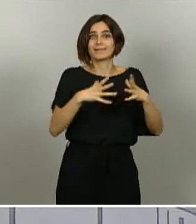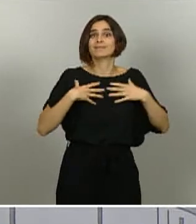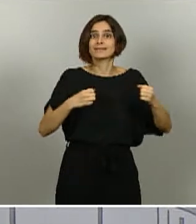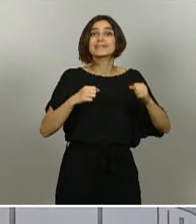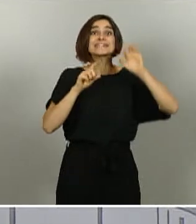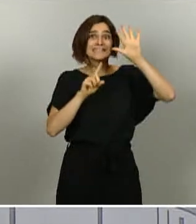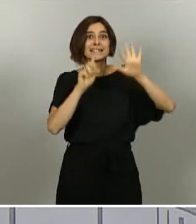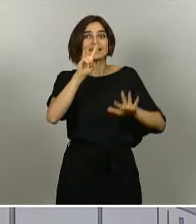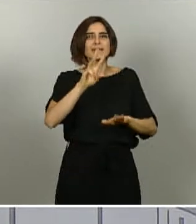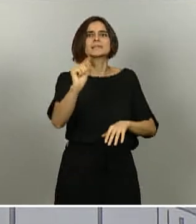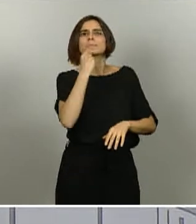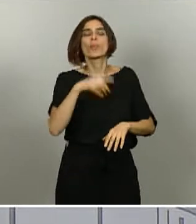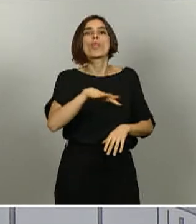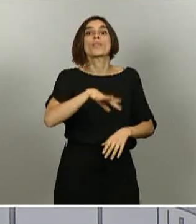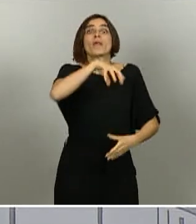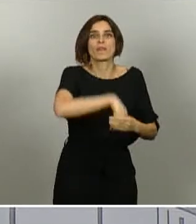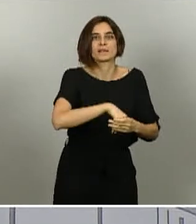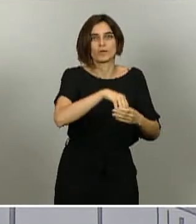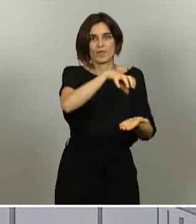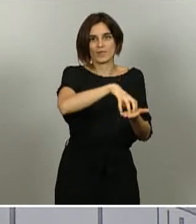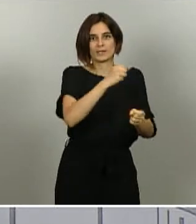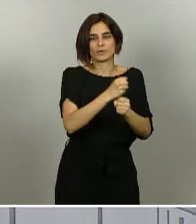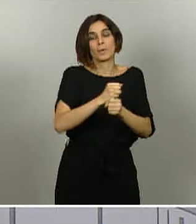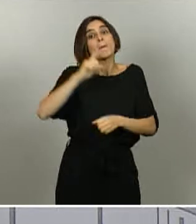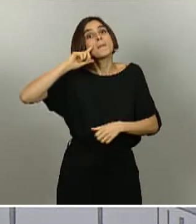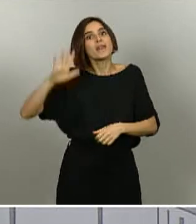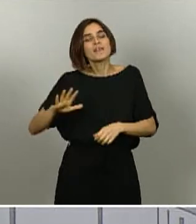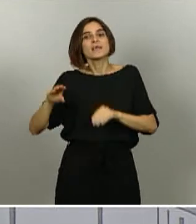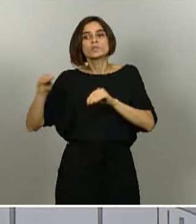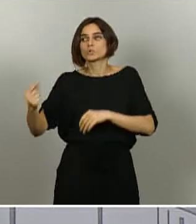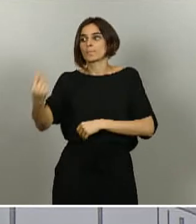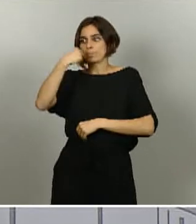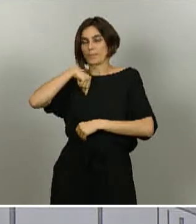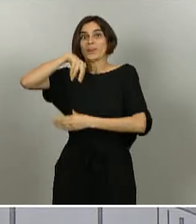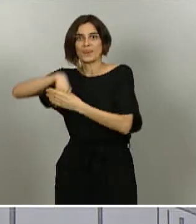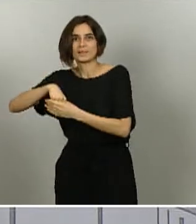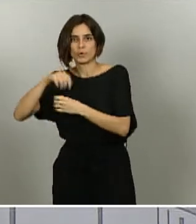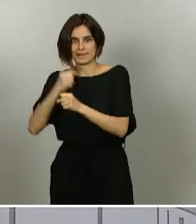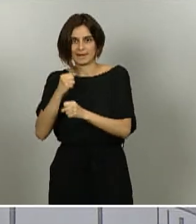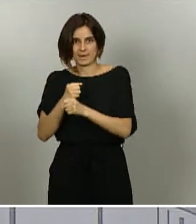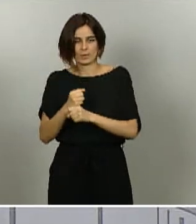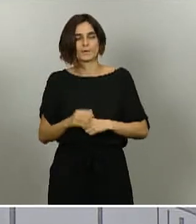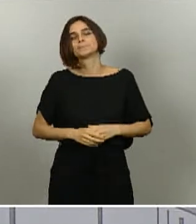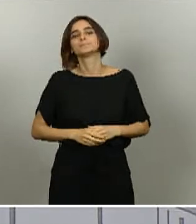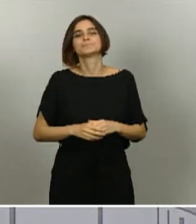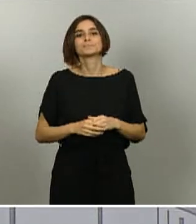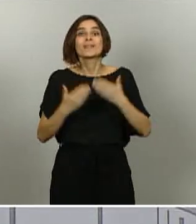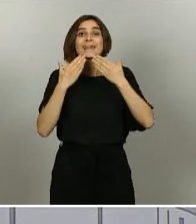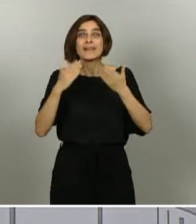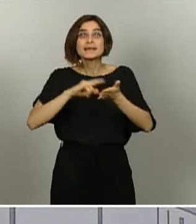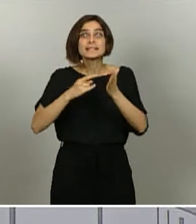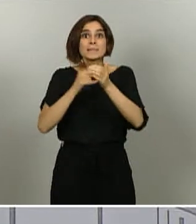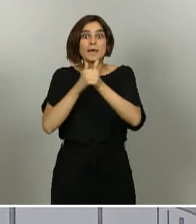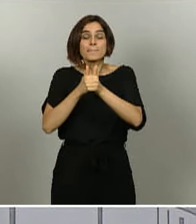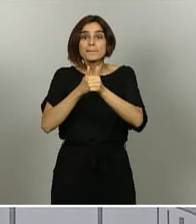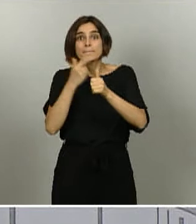o aparentemente se han infectado en su centro de trabajo. Como ven, el nuevo sistema de vigilancia nos permite mucha más flexibilidad y mucho